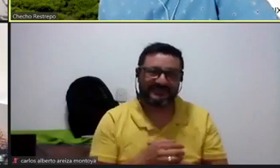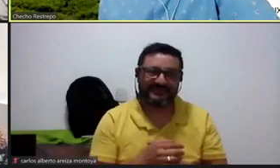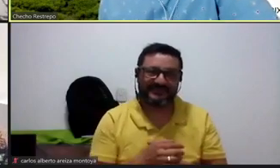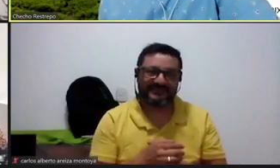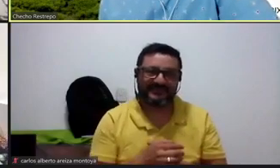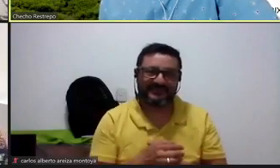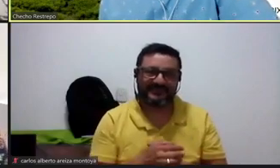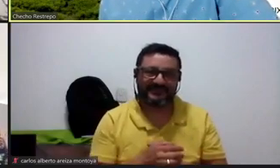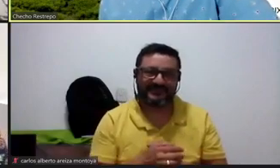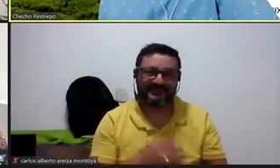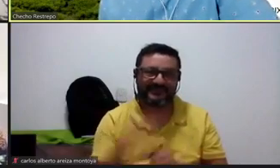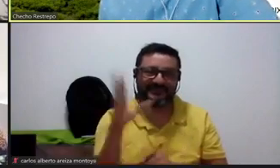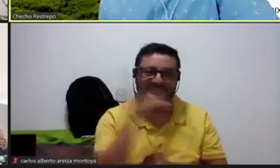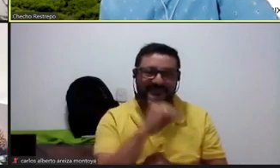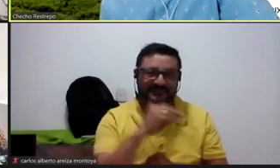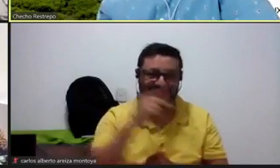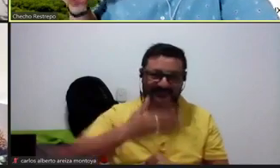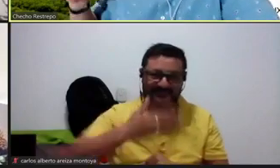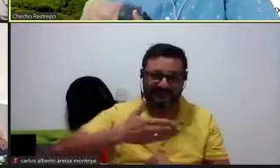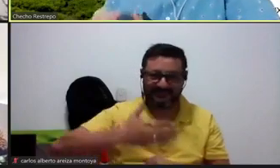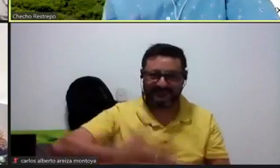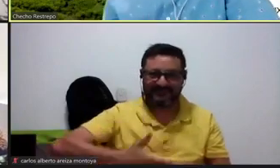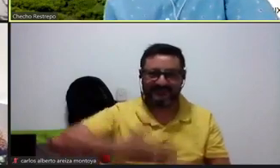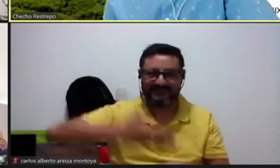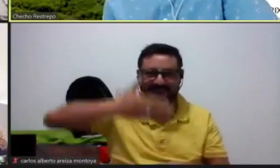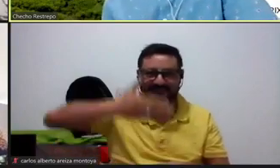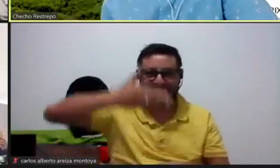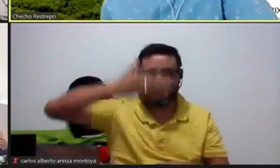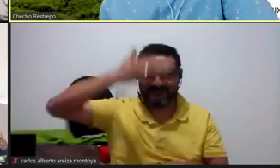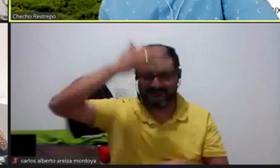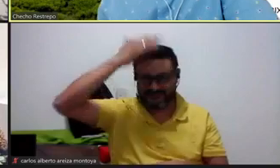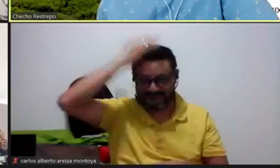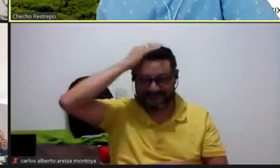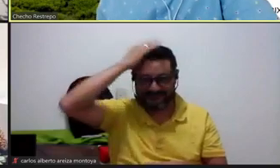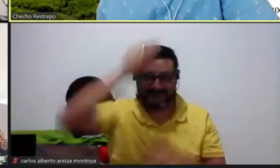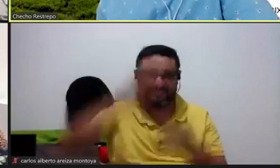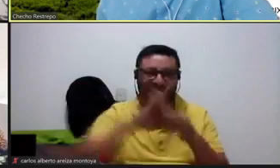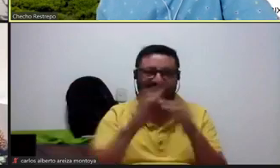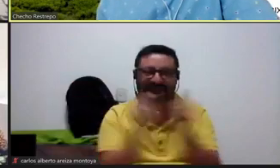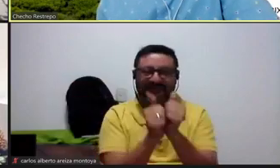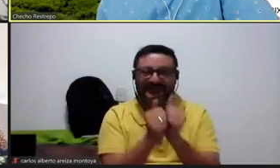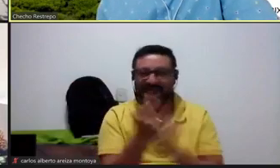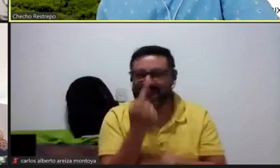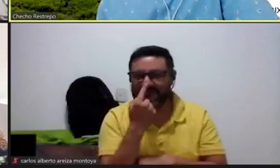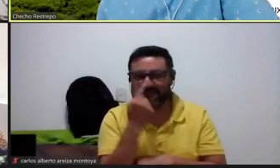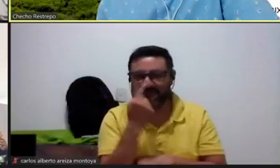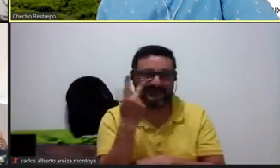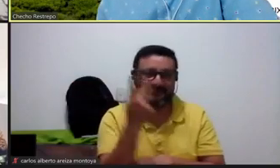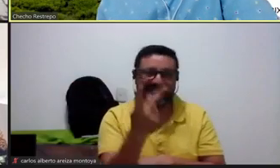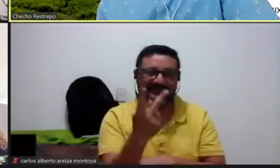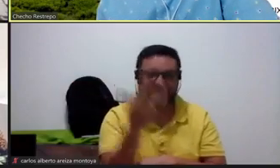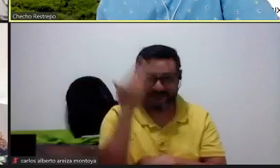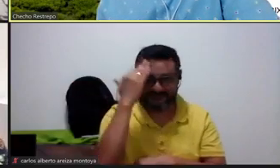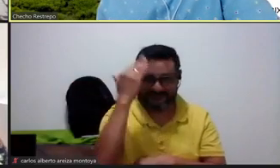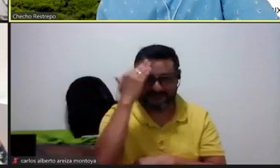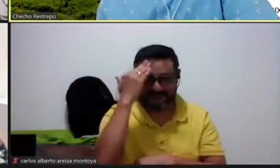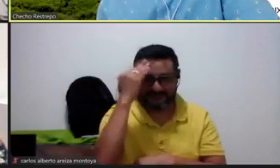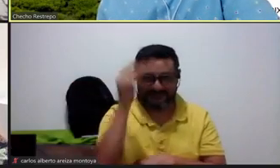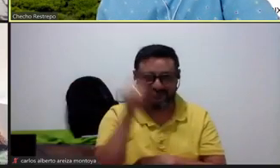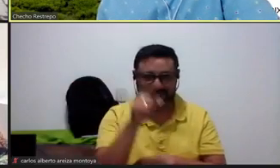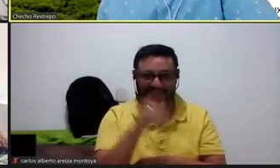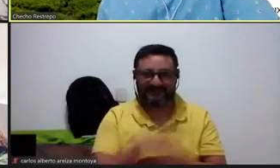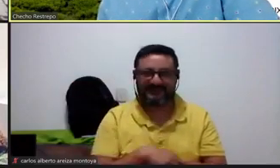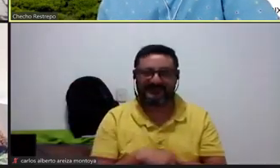sino a lo largo de la carrera que hemos podido acompañar. Sé que tienes todavía